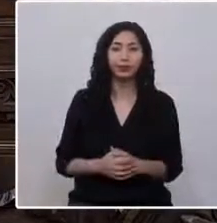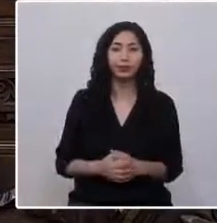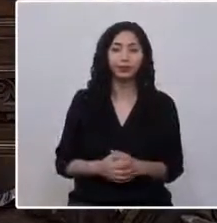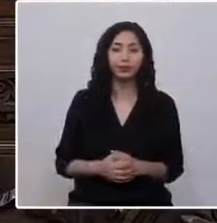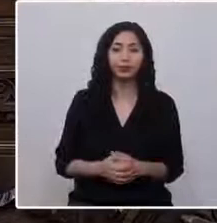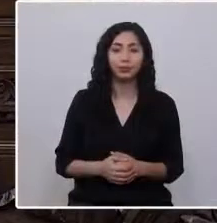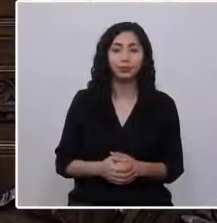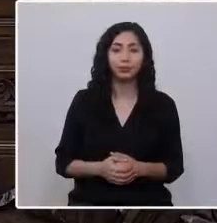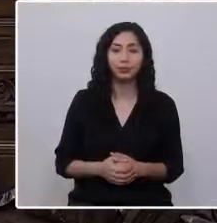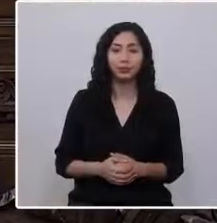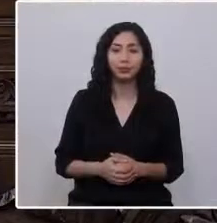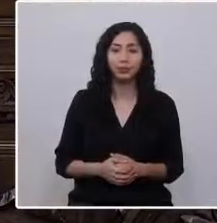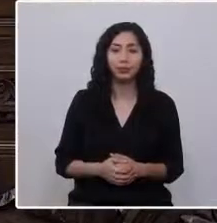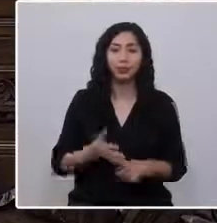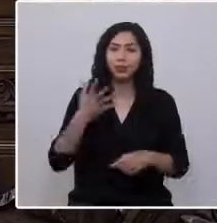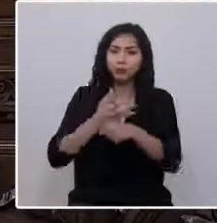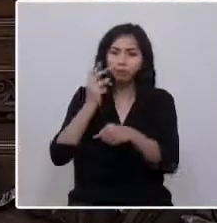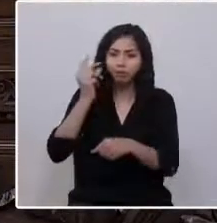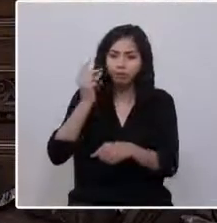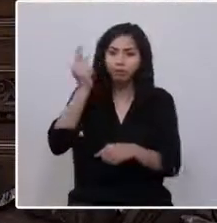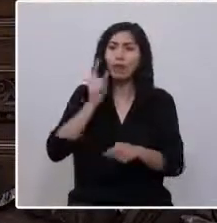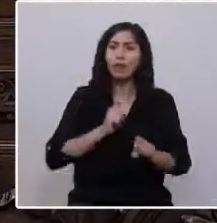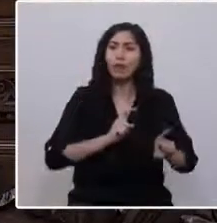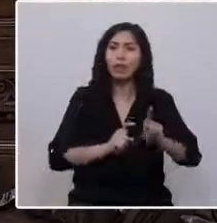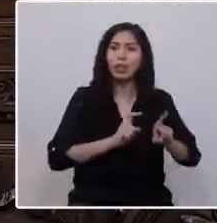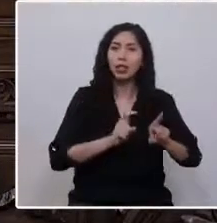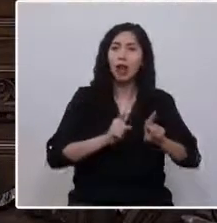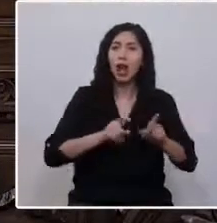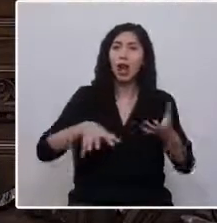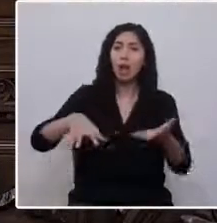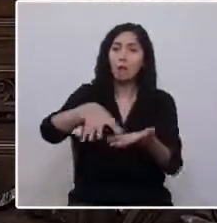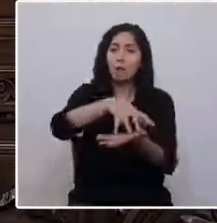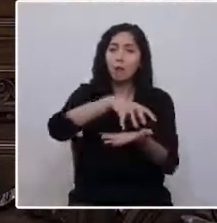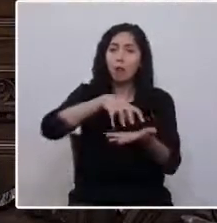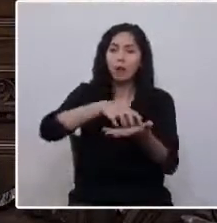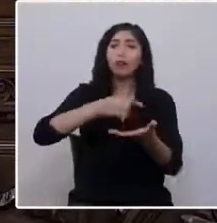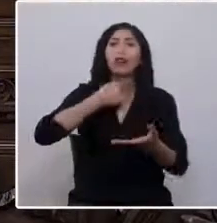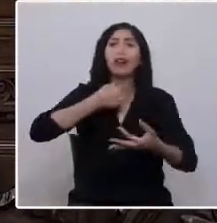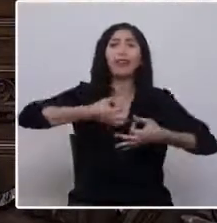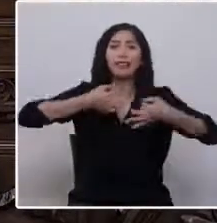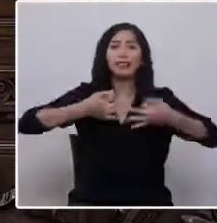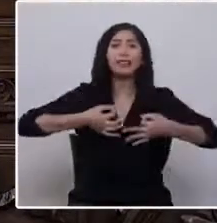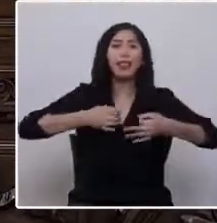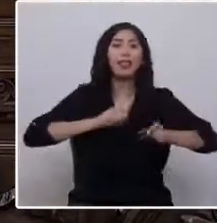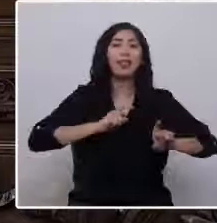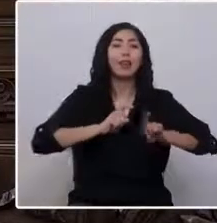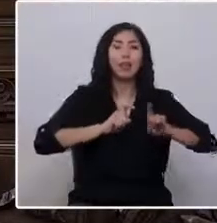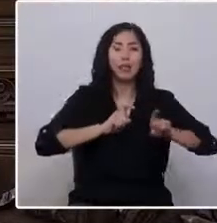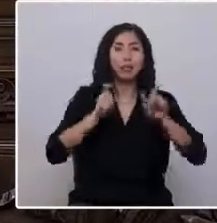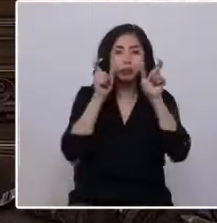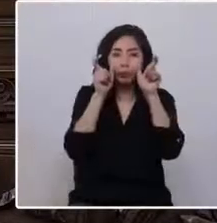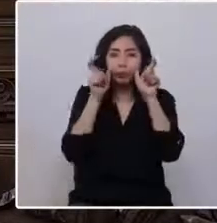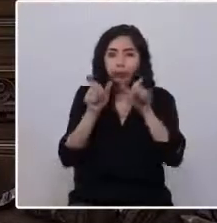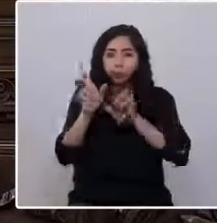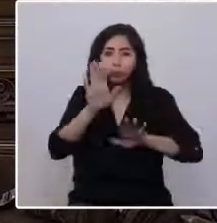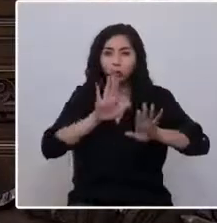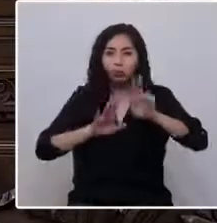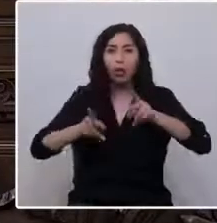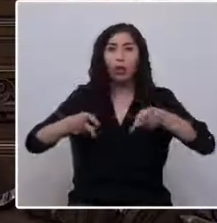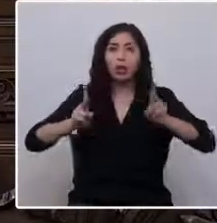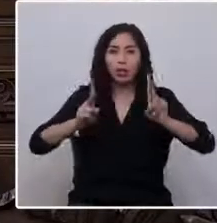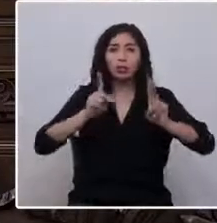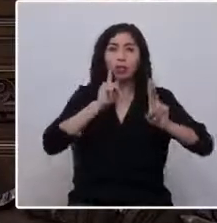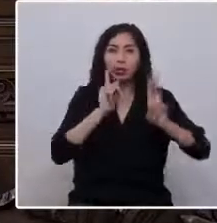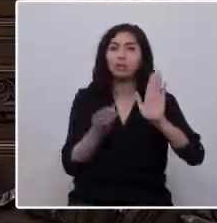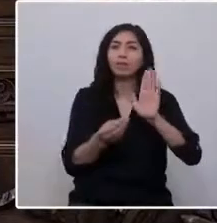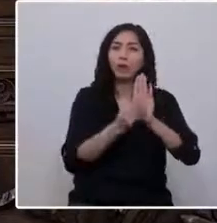hay que crear una defensoría del pueblo de la naturaleza para garantizar la defensa y vigilancia de los derechos y garantías establecido en la constitución y los